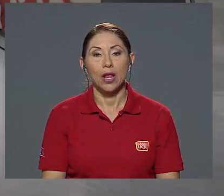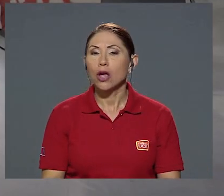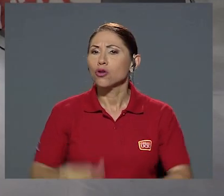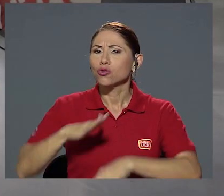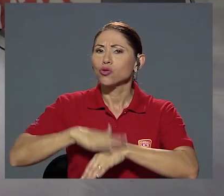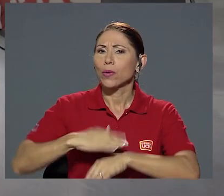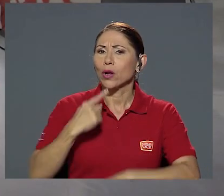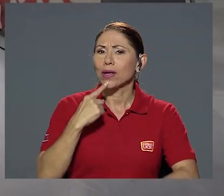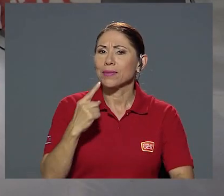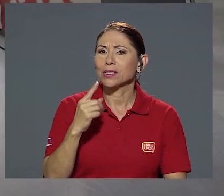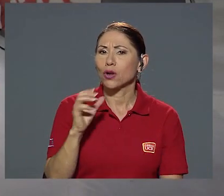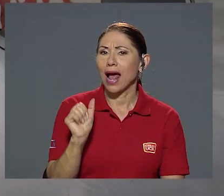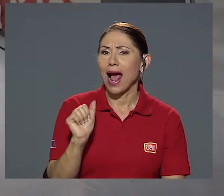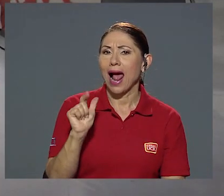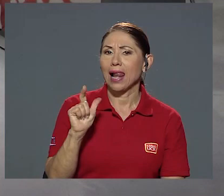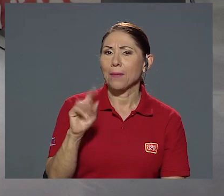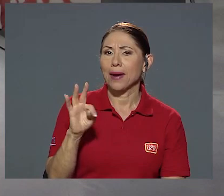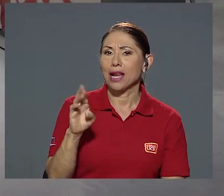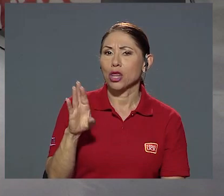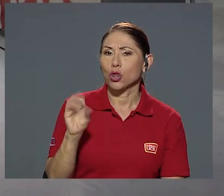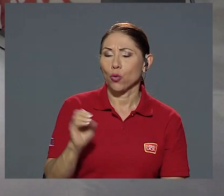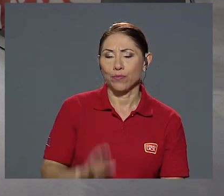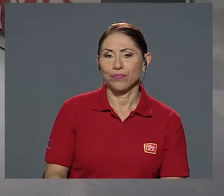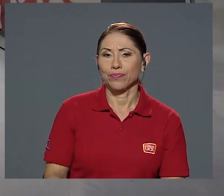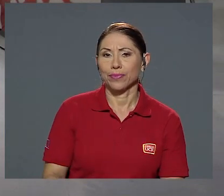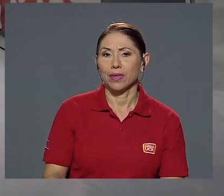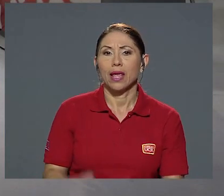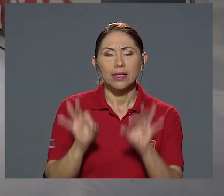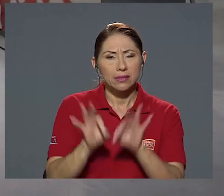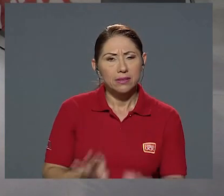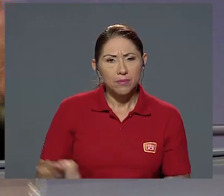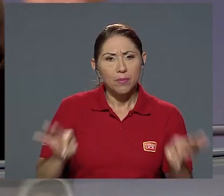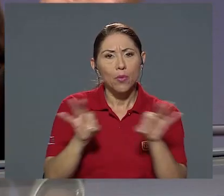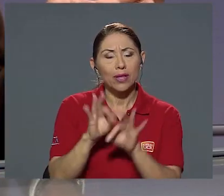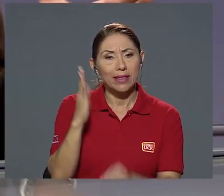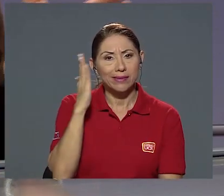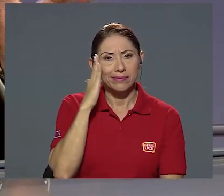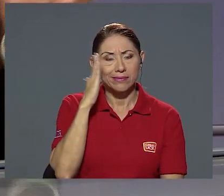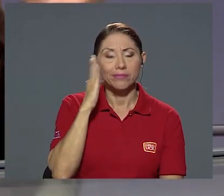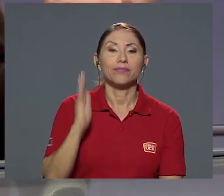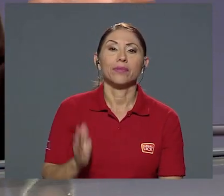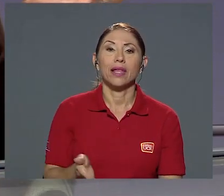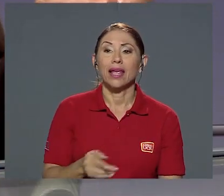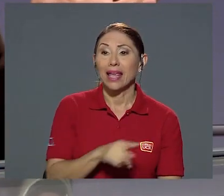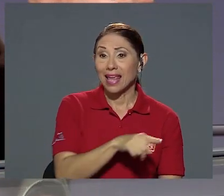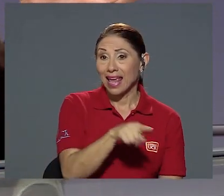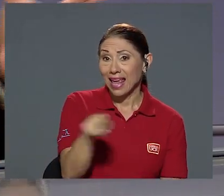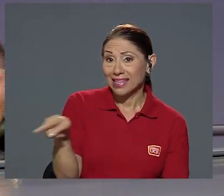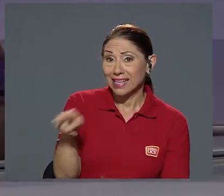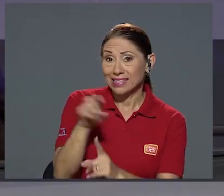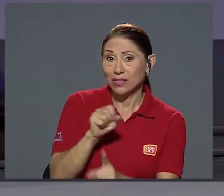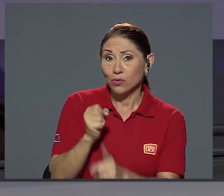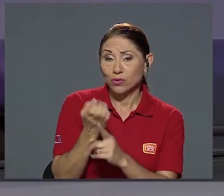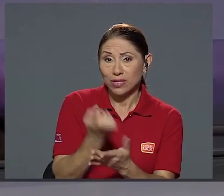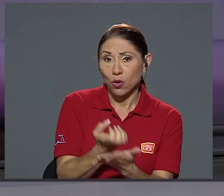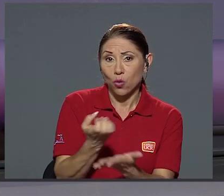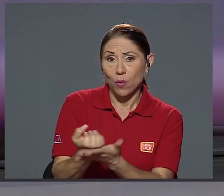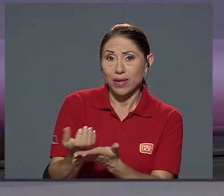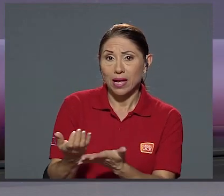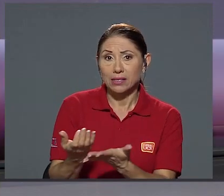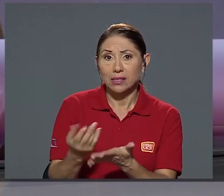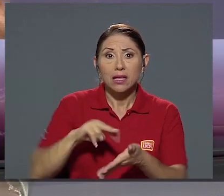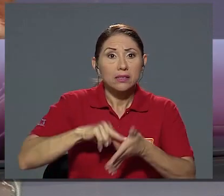menciona Alberto, es importante tomar en cuenta de que, si bien estas apuestas económicas han